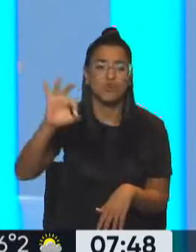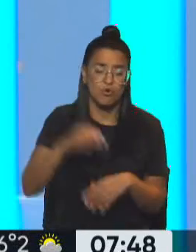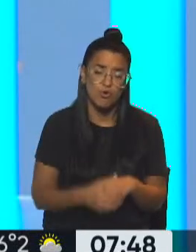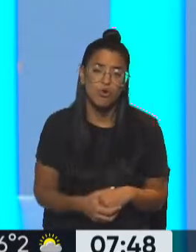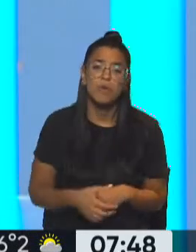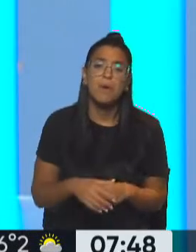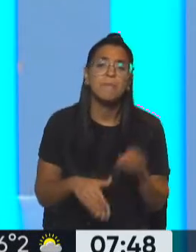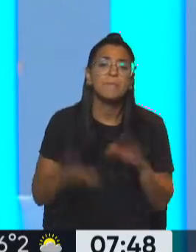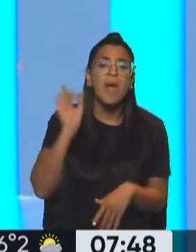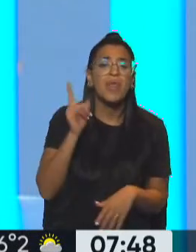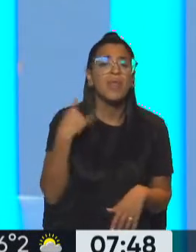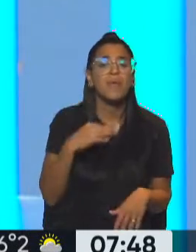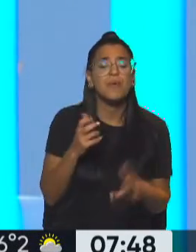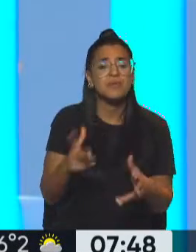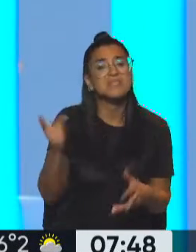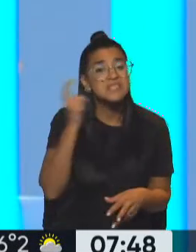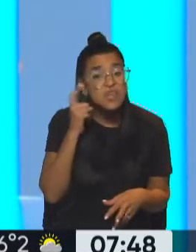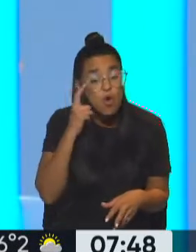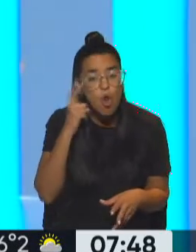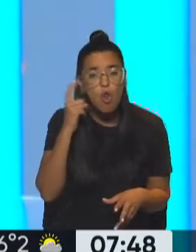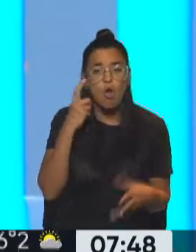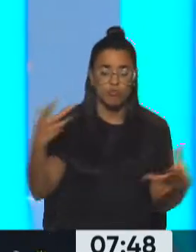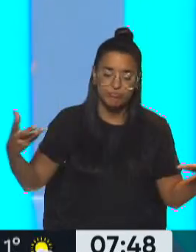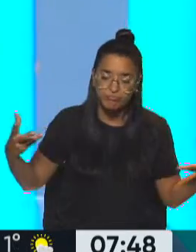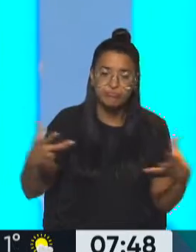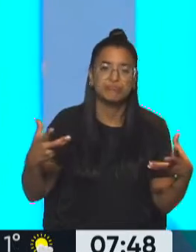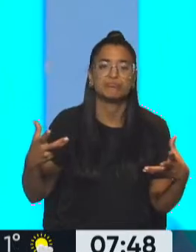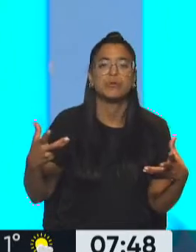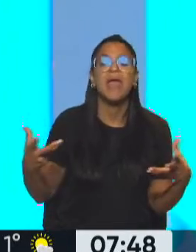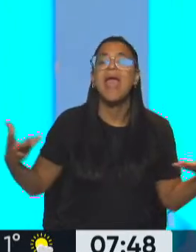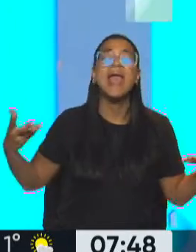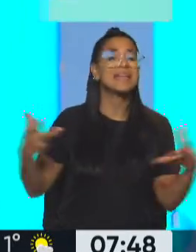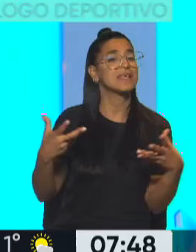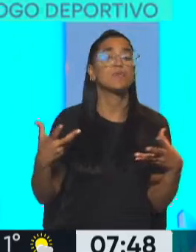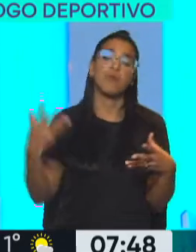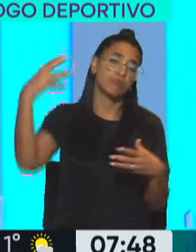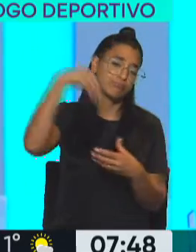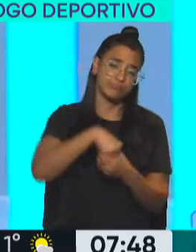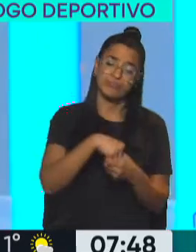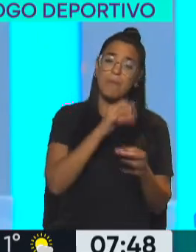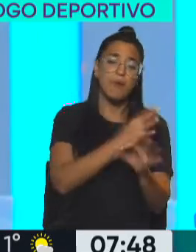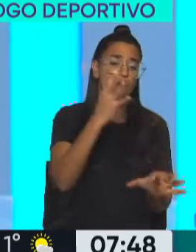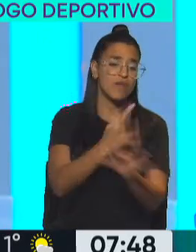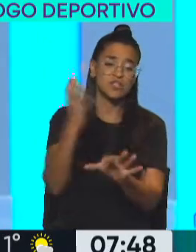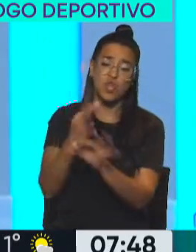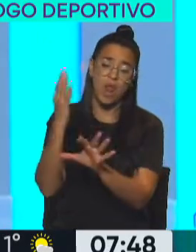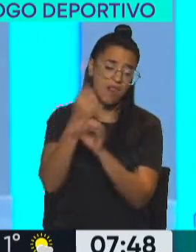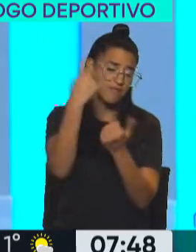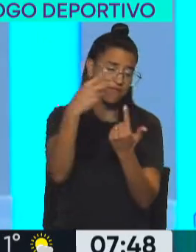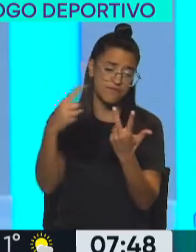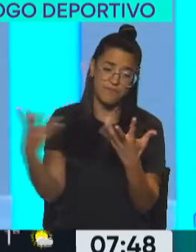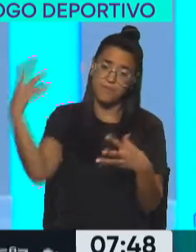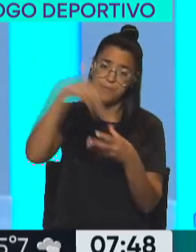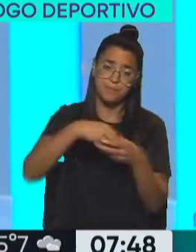principio debemos decir que un psicólogo es parte de un equipo interdisciplinario que trabaja